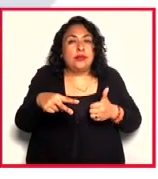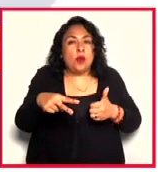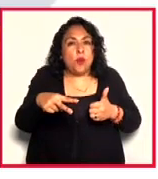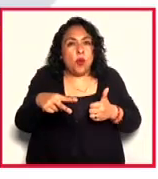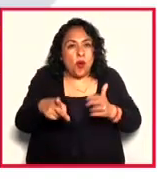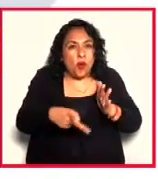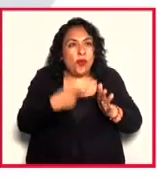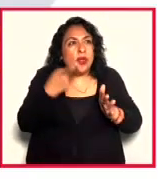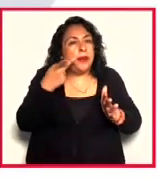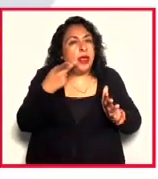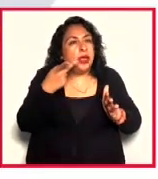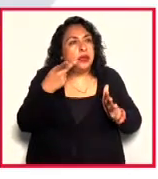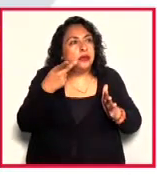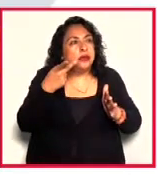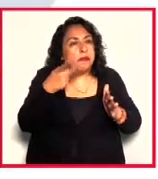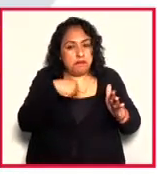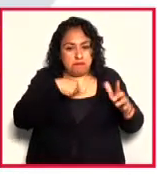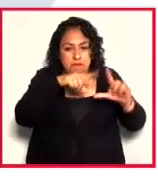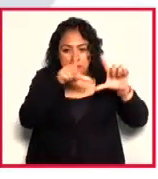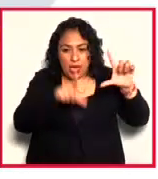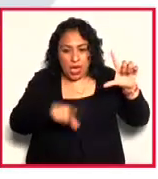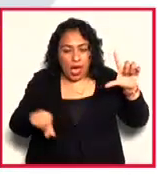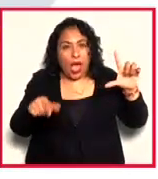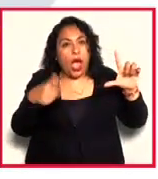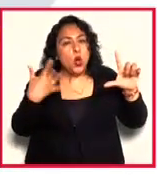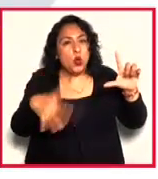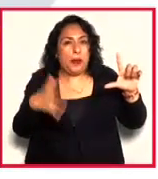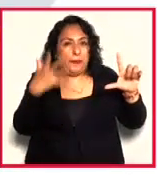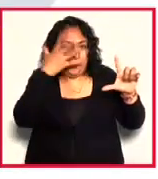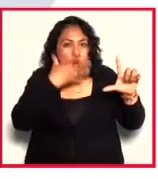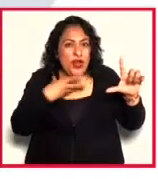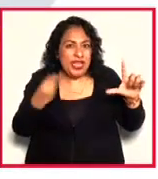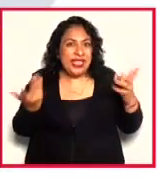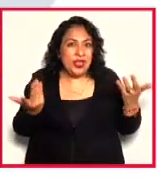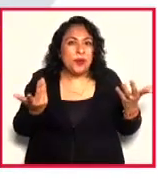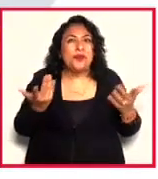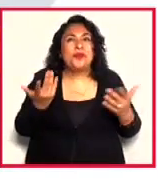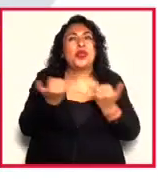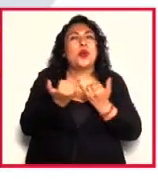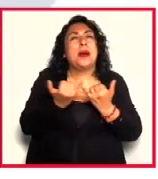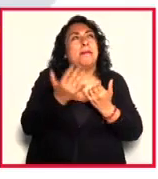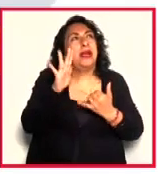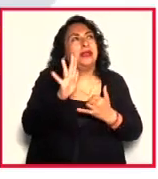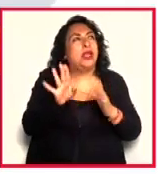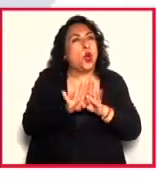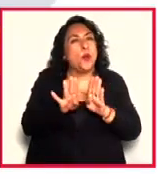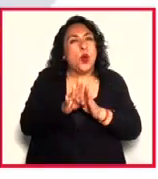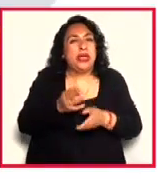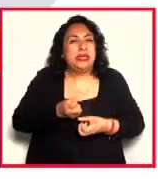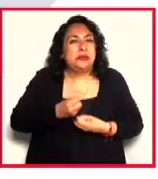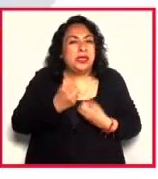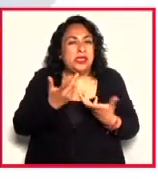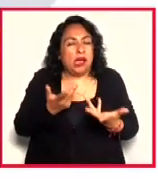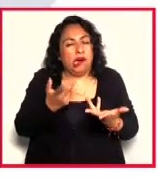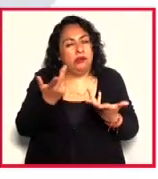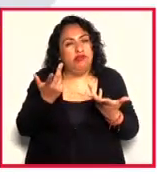mi país, ¿no? Entonces, pues fue una manera como de decir, como de rendirle